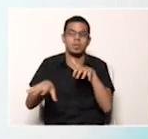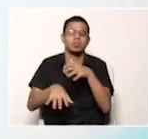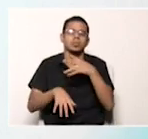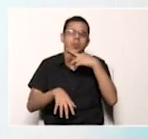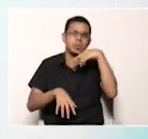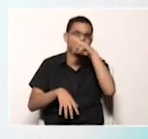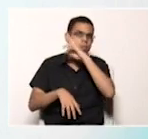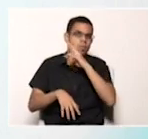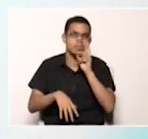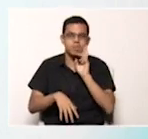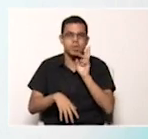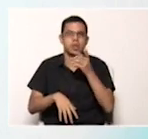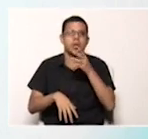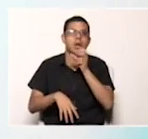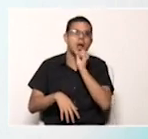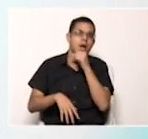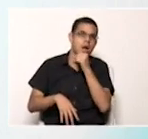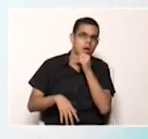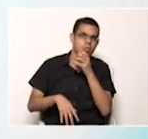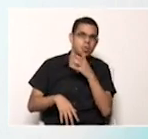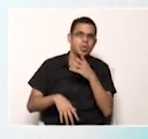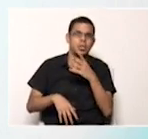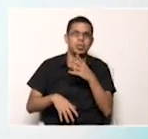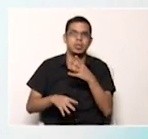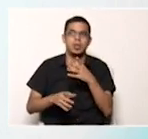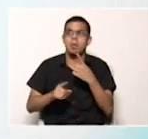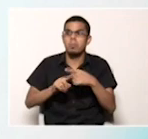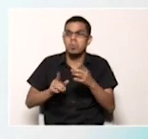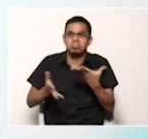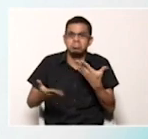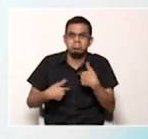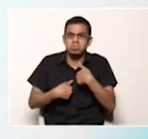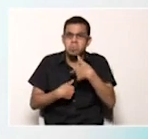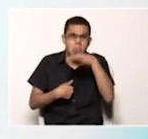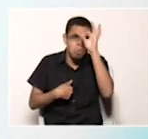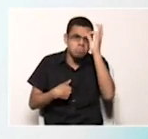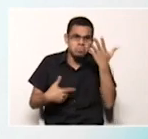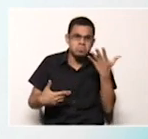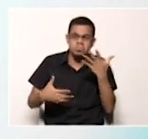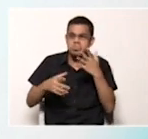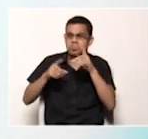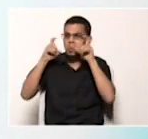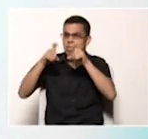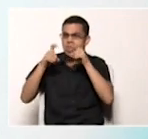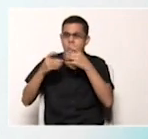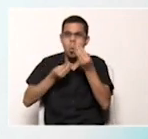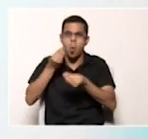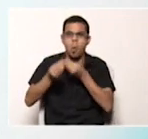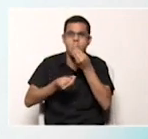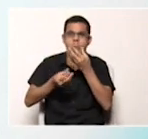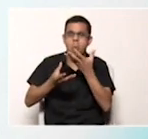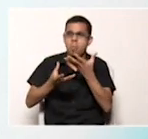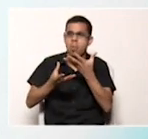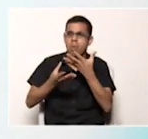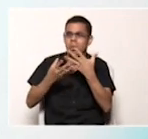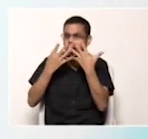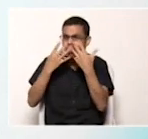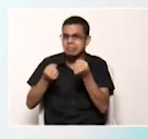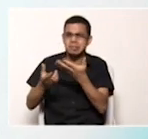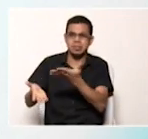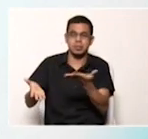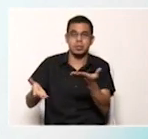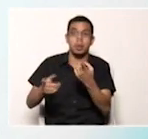padres, abuelas, comentan, pero yo no soy educador, ¿cómo puedo entenderlo? Bueno, pero nos